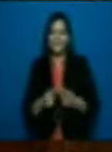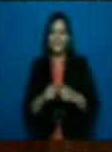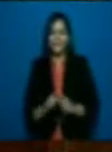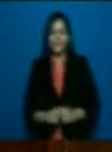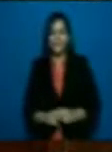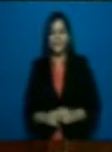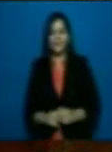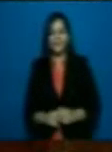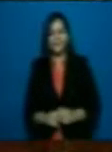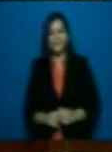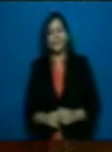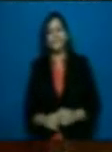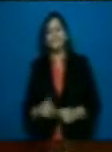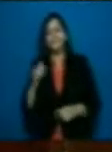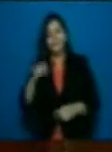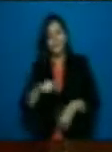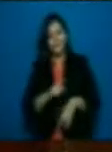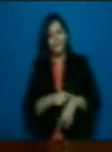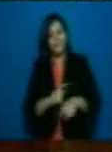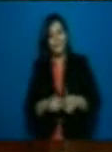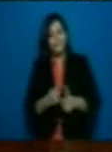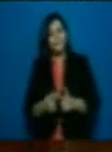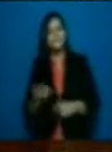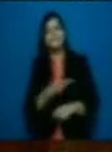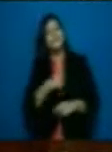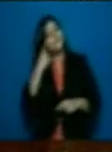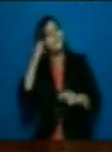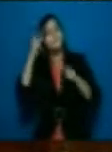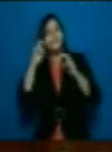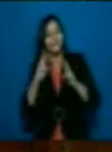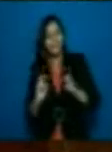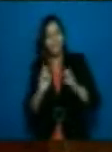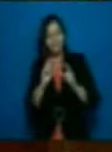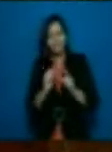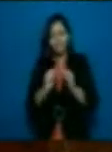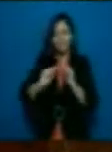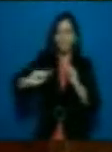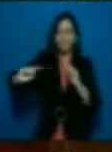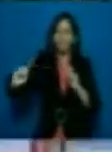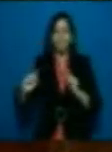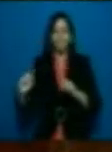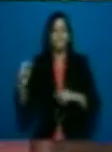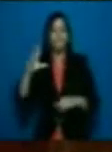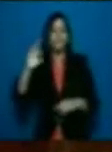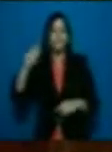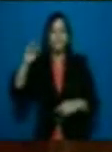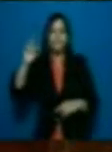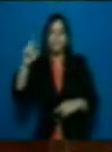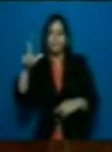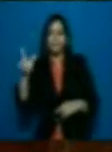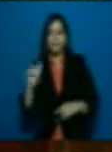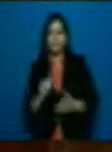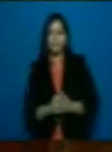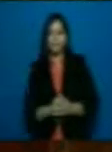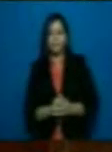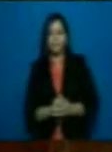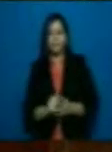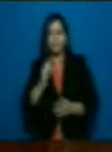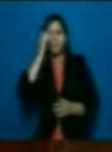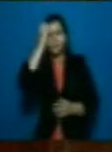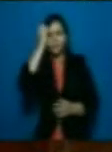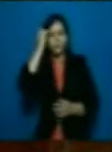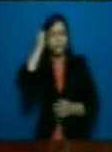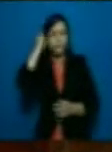esfuerzos como el que hoy se está realizando a instancia del foprel el presidente